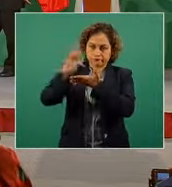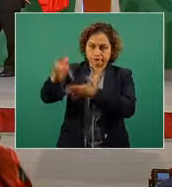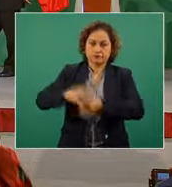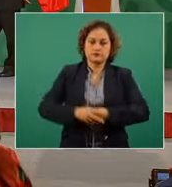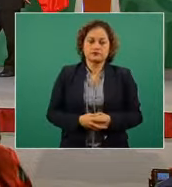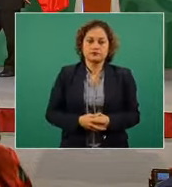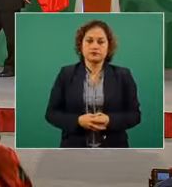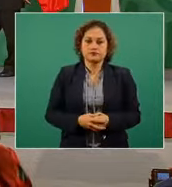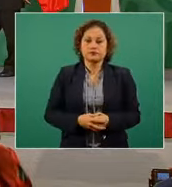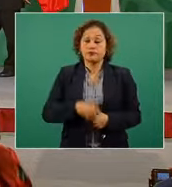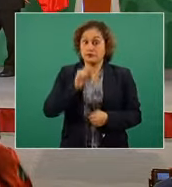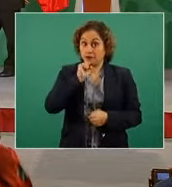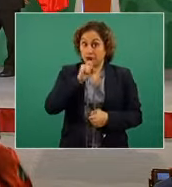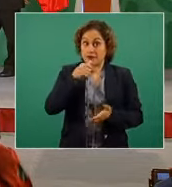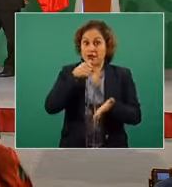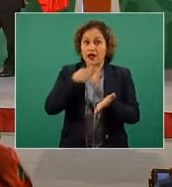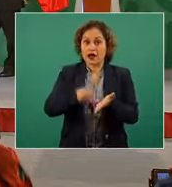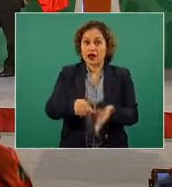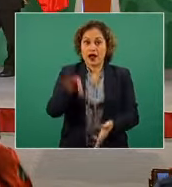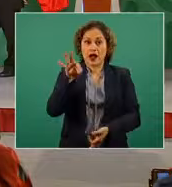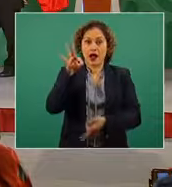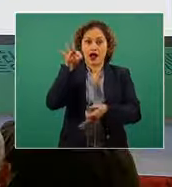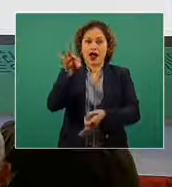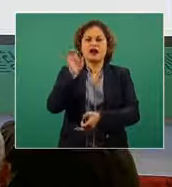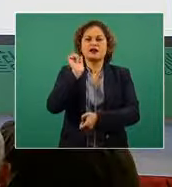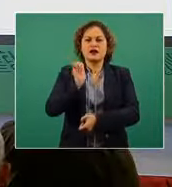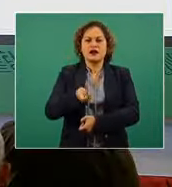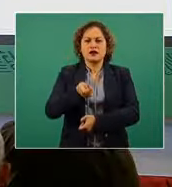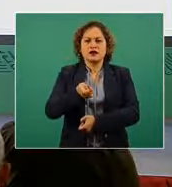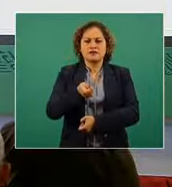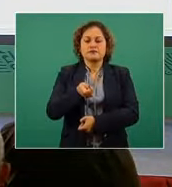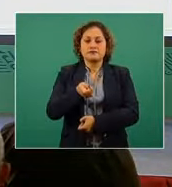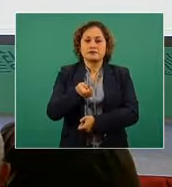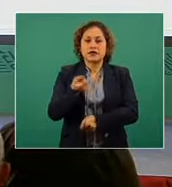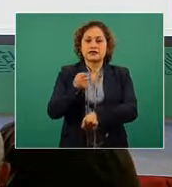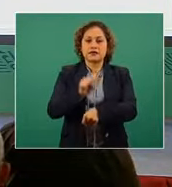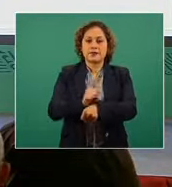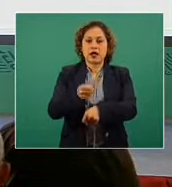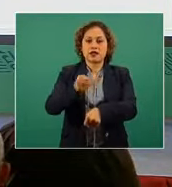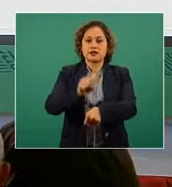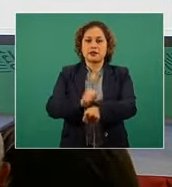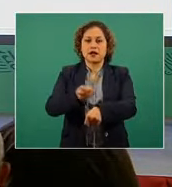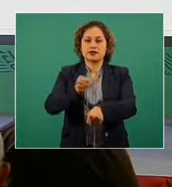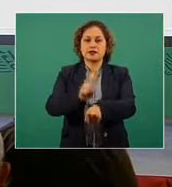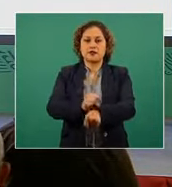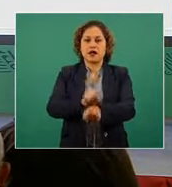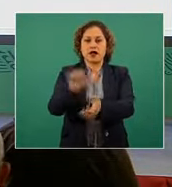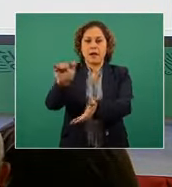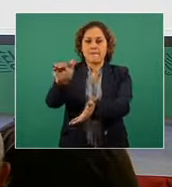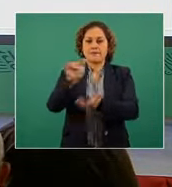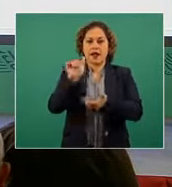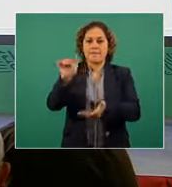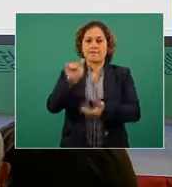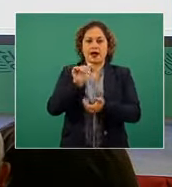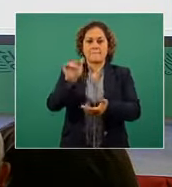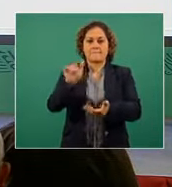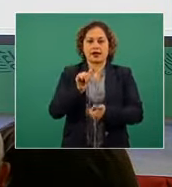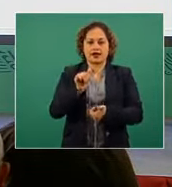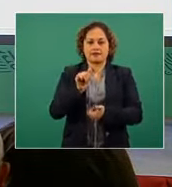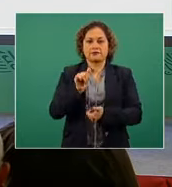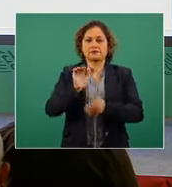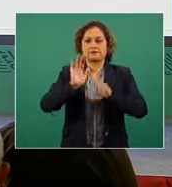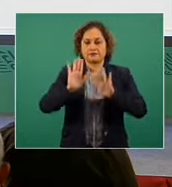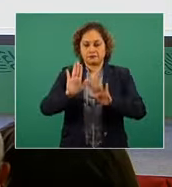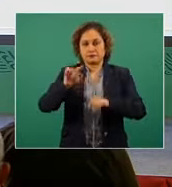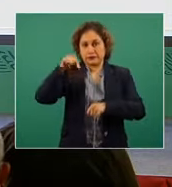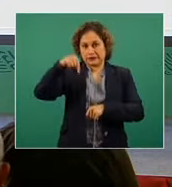entonces, también de que va a ser semanal, como estaba programado. Aquí presentamos una gráfica, no se la repito hoy,